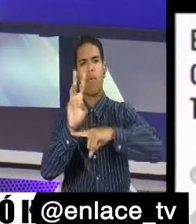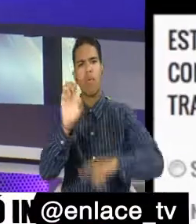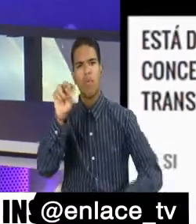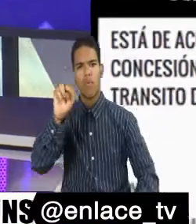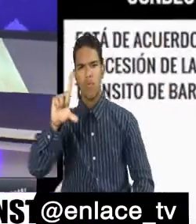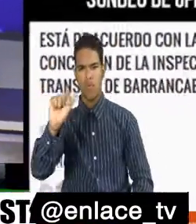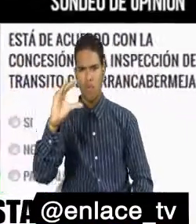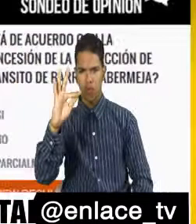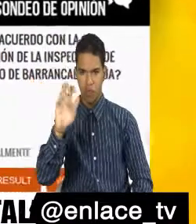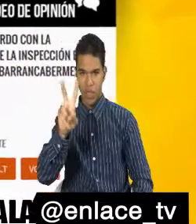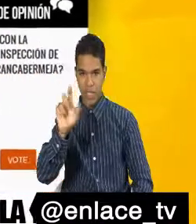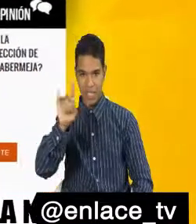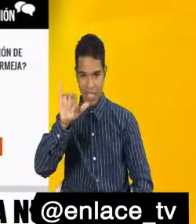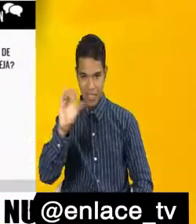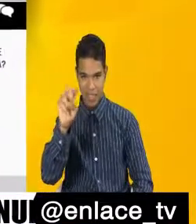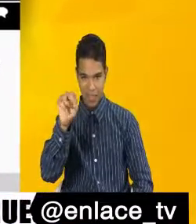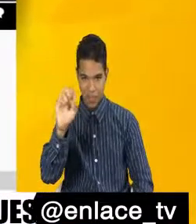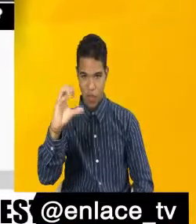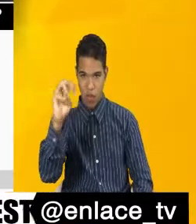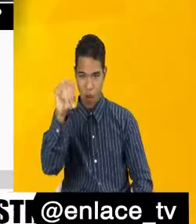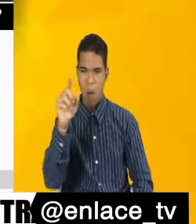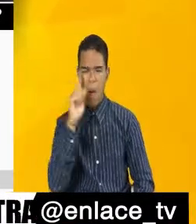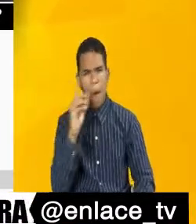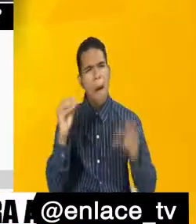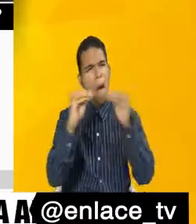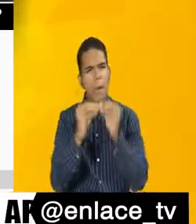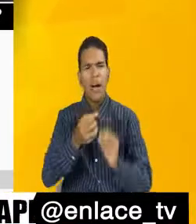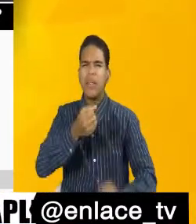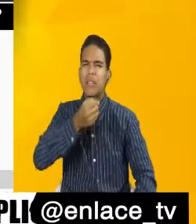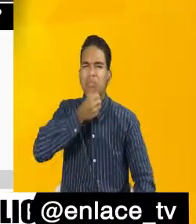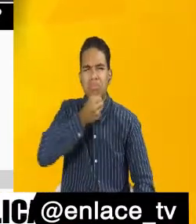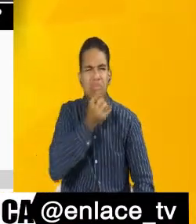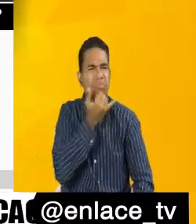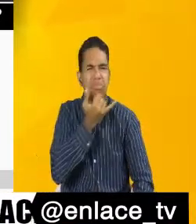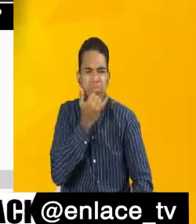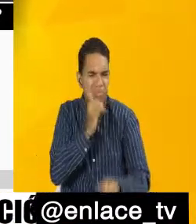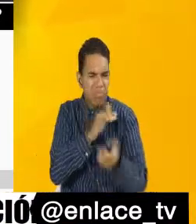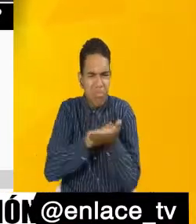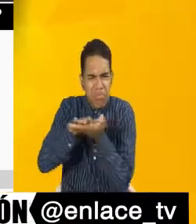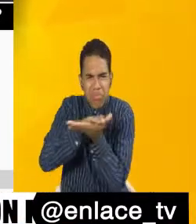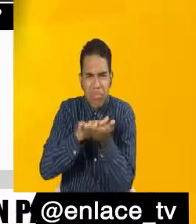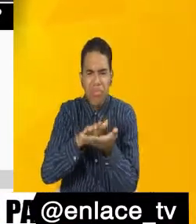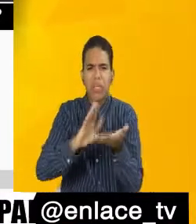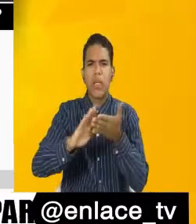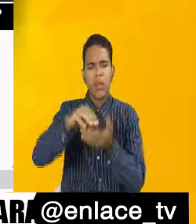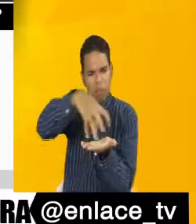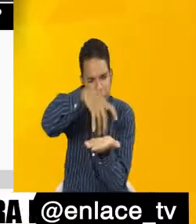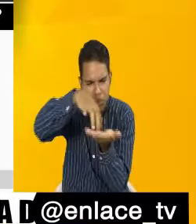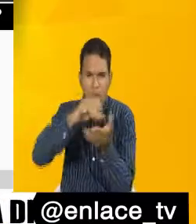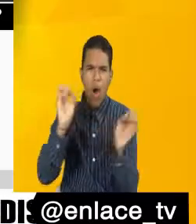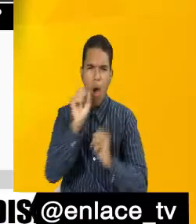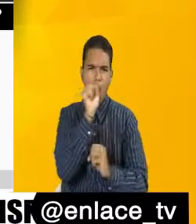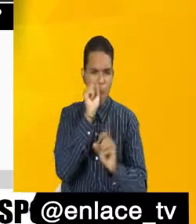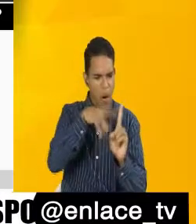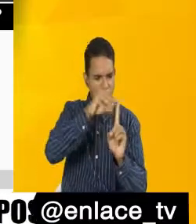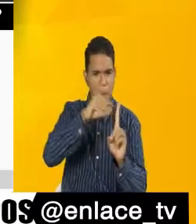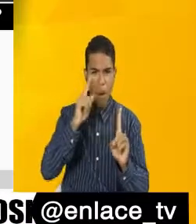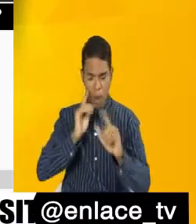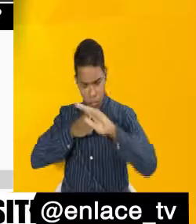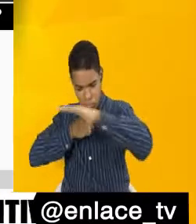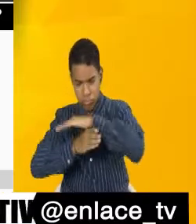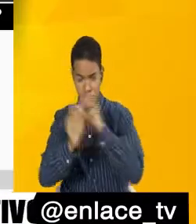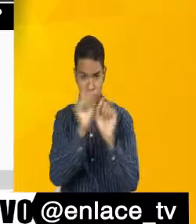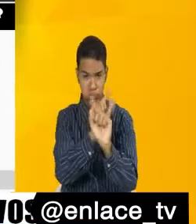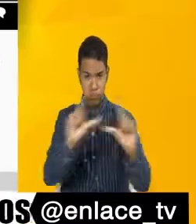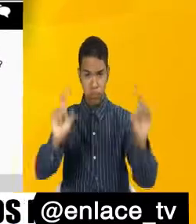www.enlacetelevisión.com y pueda conocer más del acontecer de nuestra ciudad y región. Otras informaciones de su interés las puede hallar allí visitando nuestra plataforma